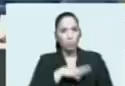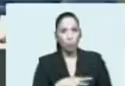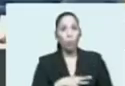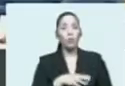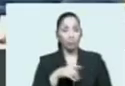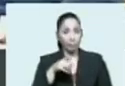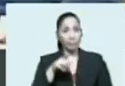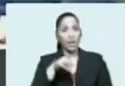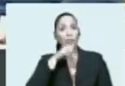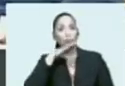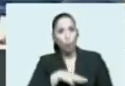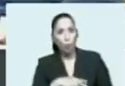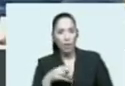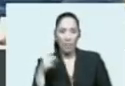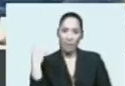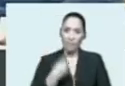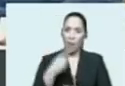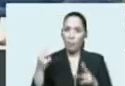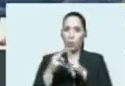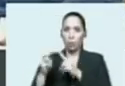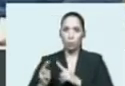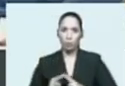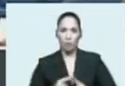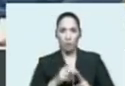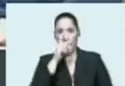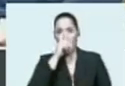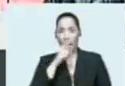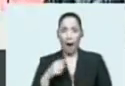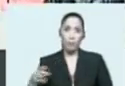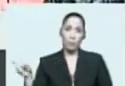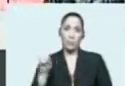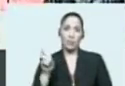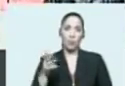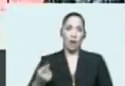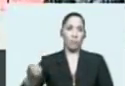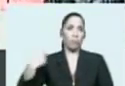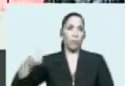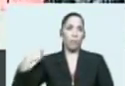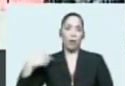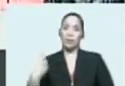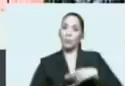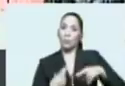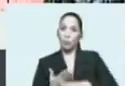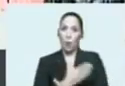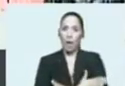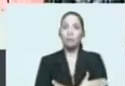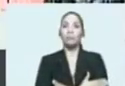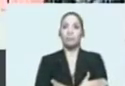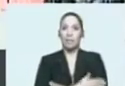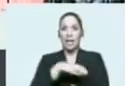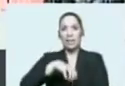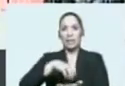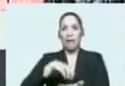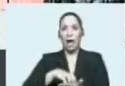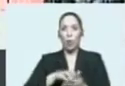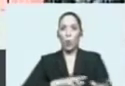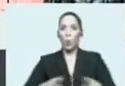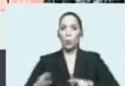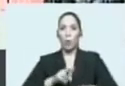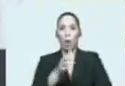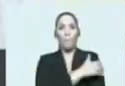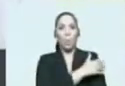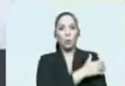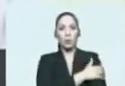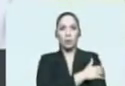reconocerlo en la venezuela de los años anteriores a la revolución el estado controlado por la burguesía prohibió en los